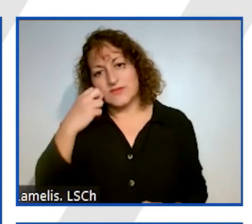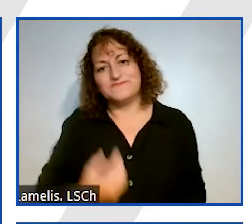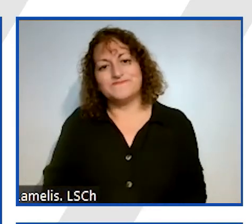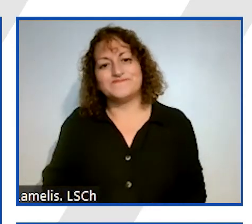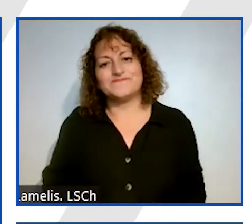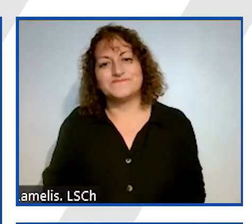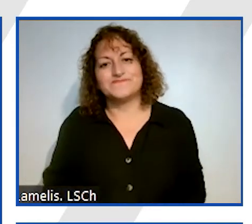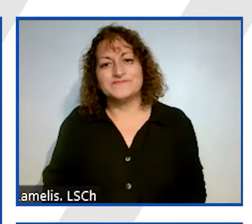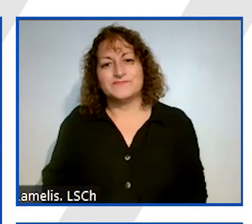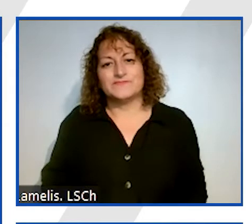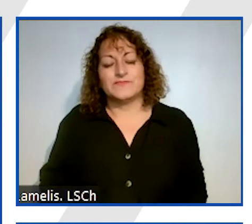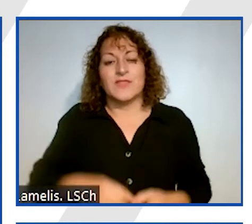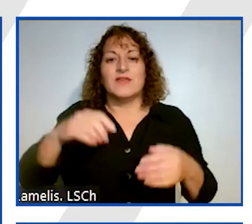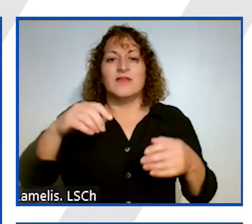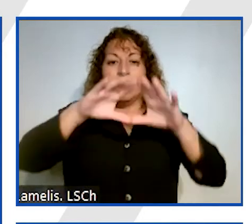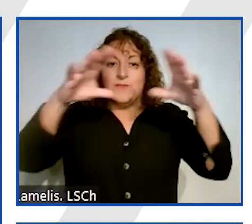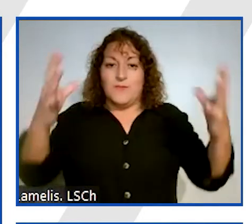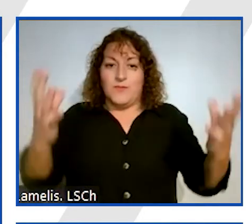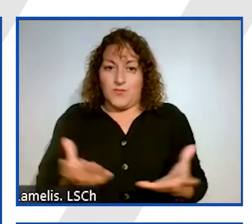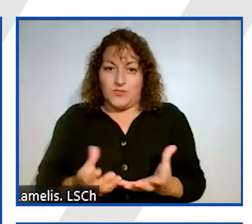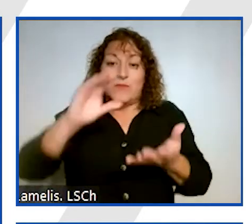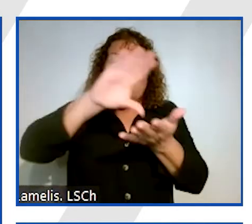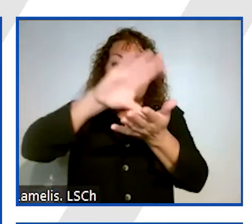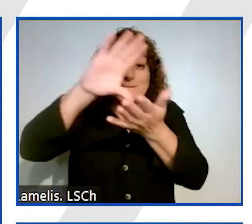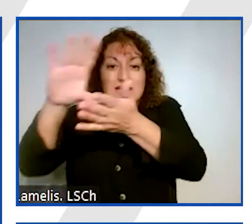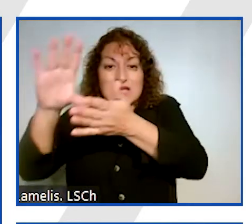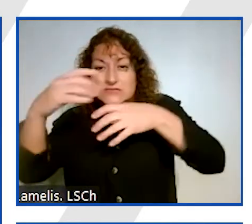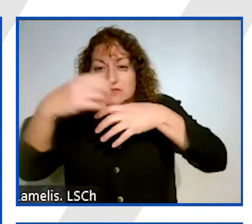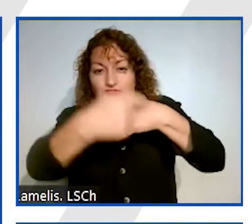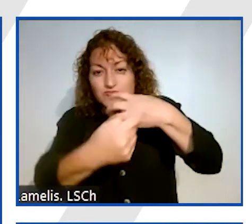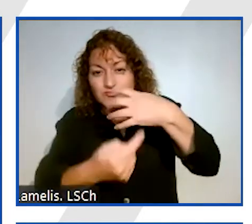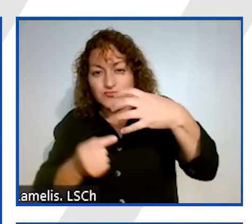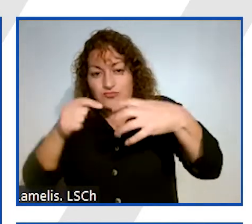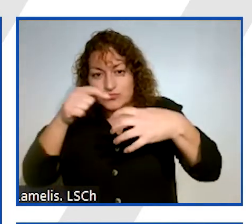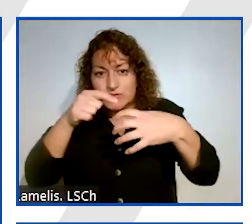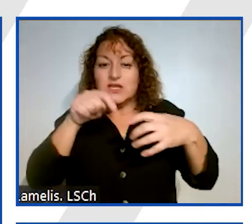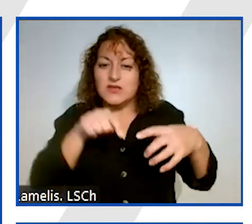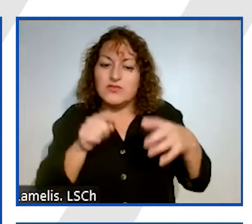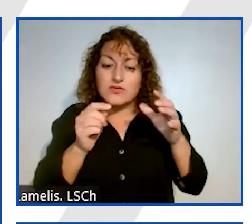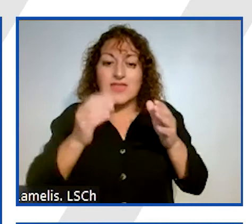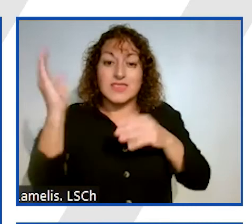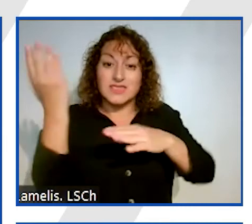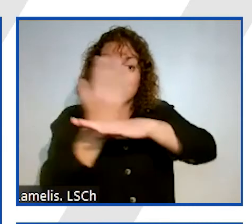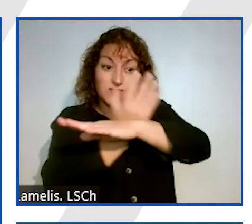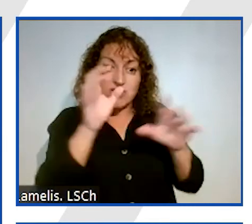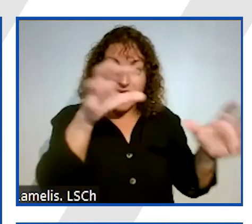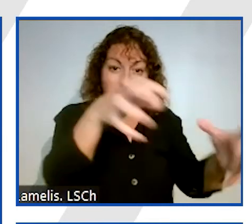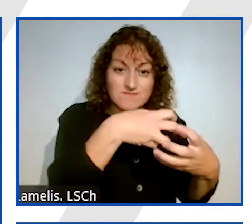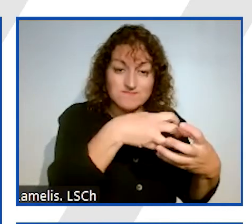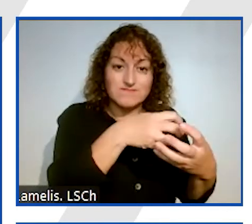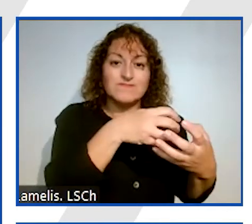Y en todos los países a nivel mundial que capturan tiburones, hay